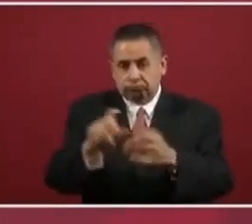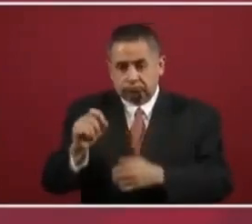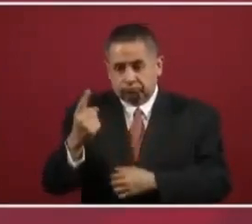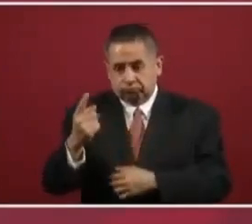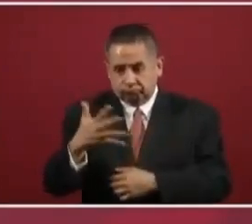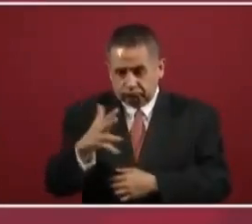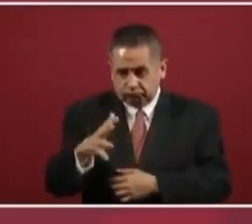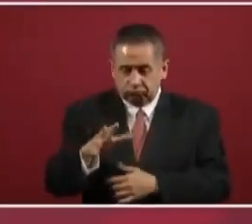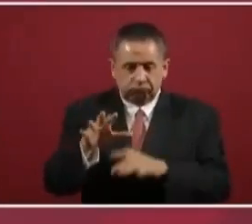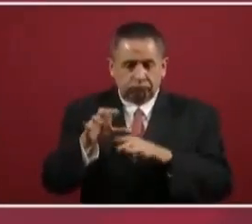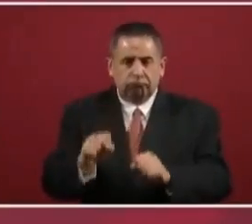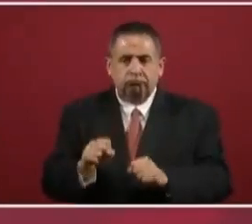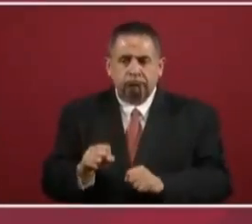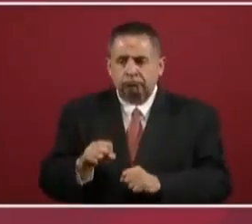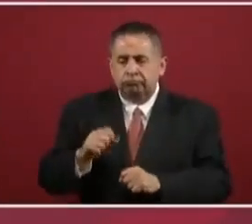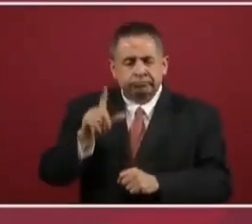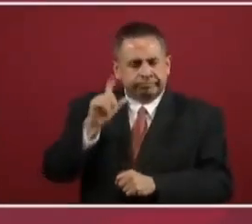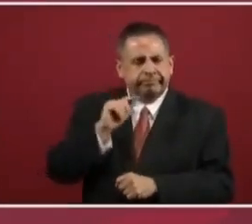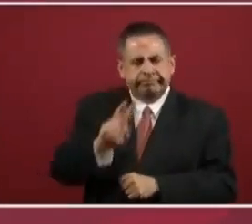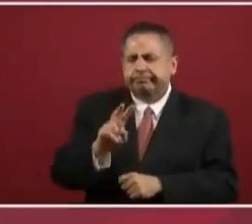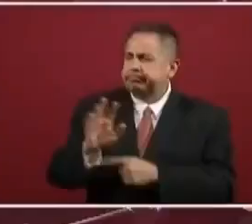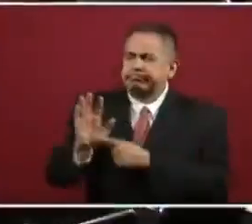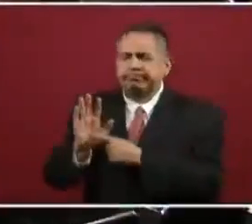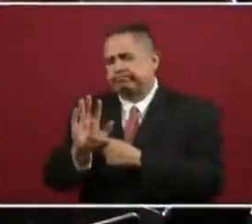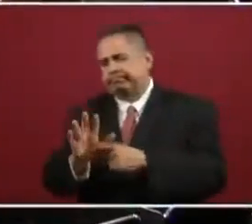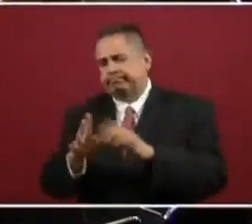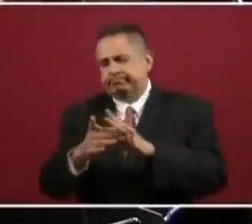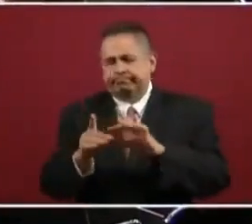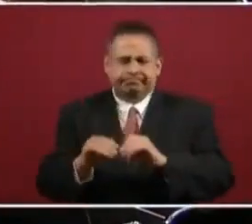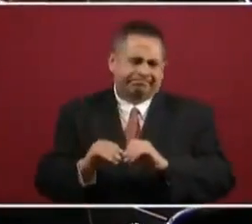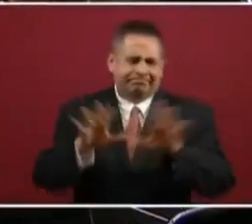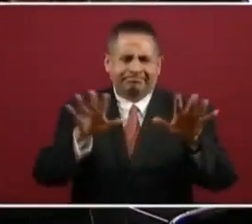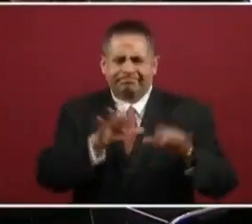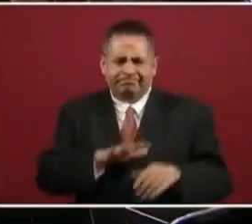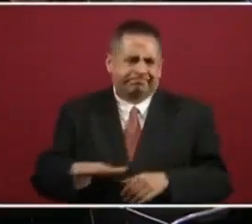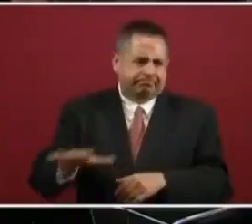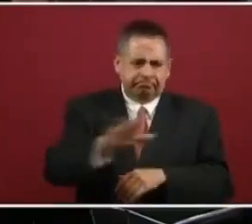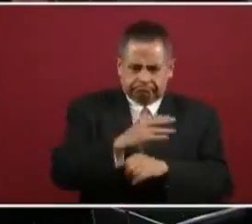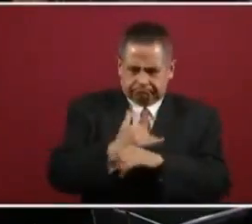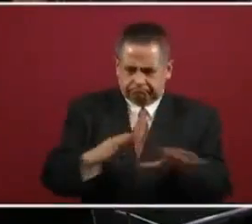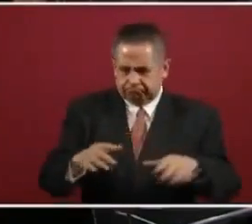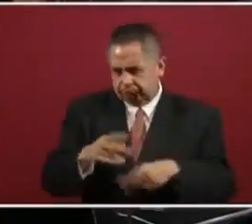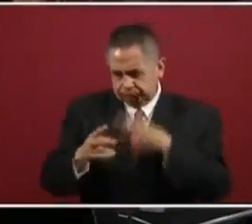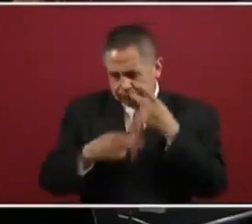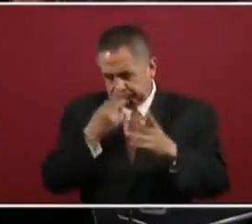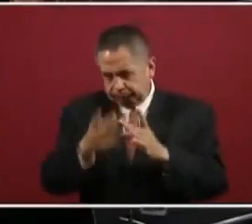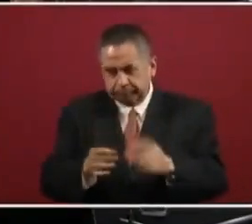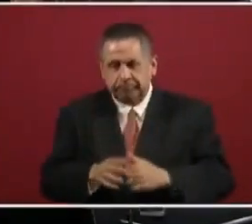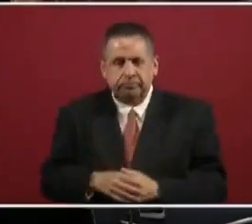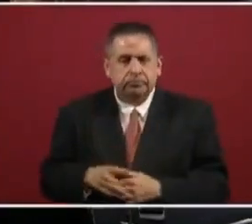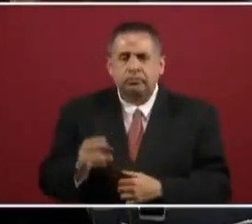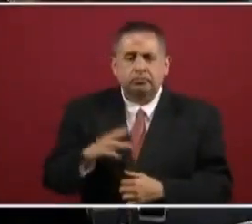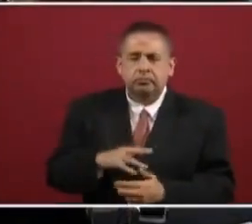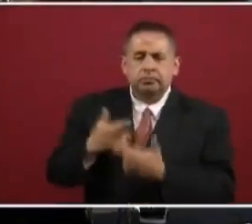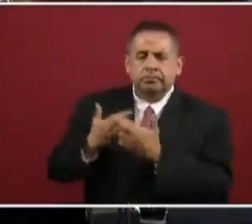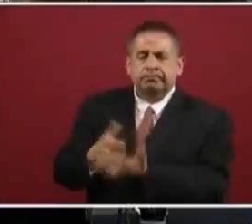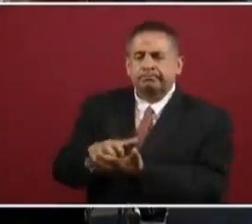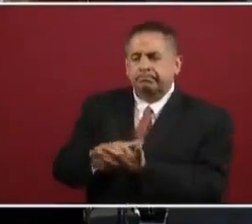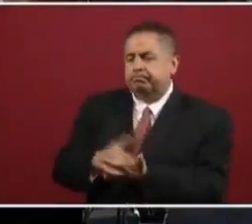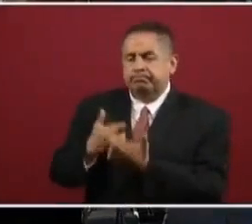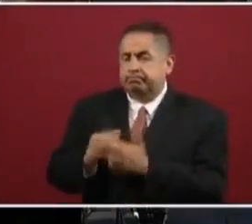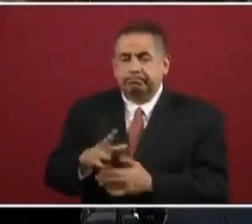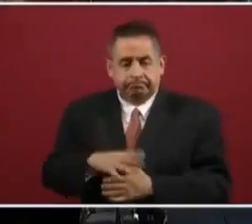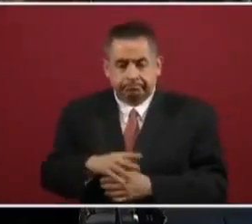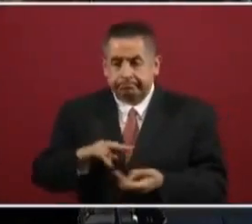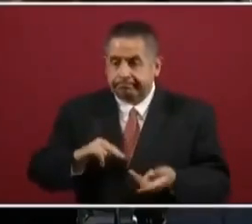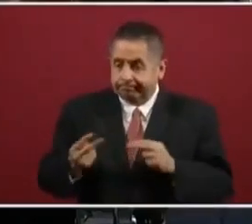21 les van a presentar también toda esta información entonces no hay ahorro al